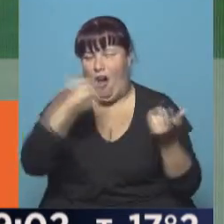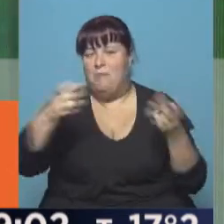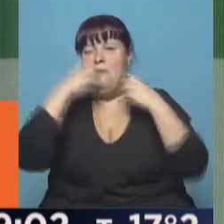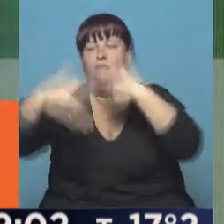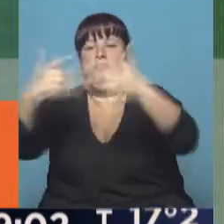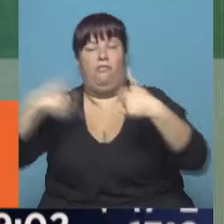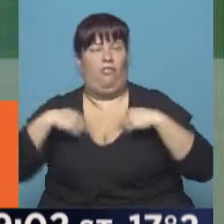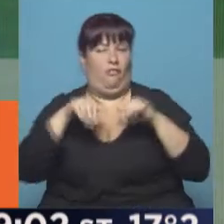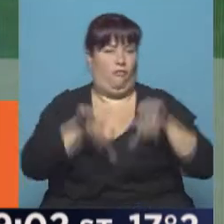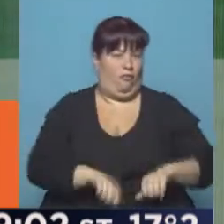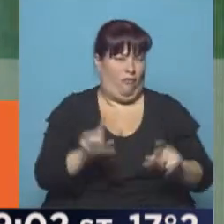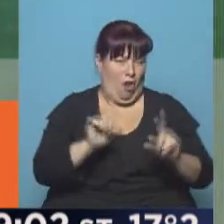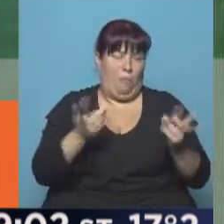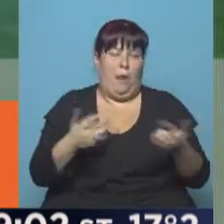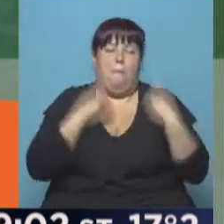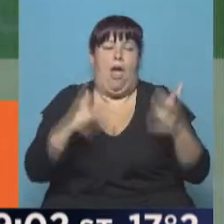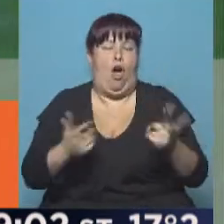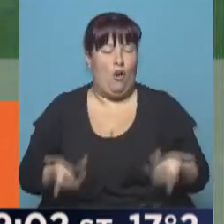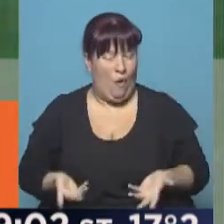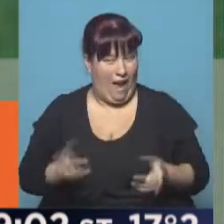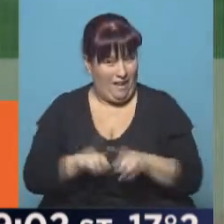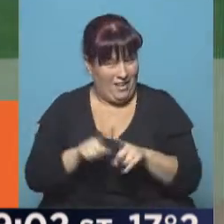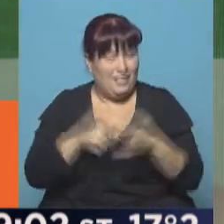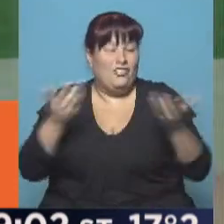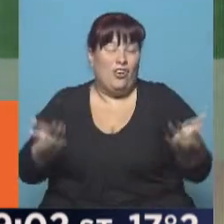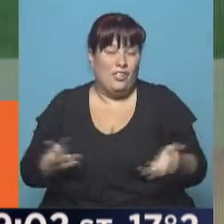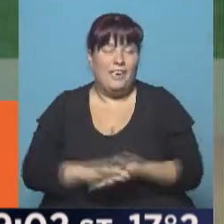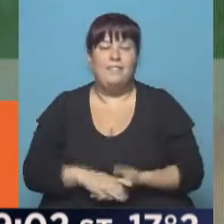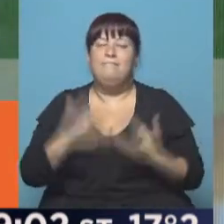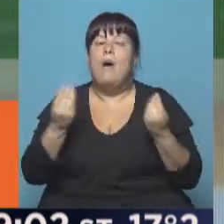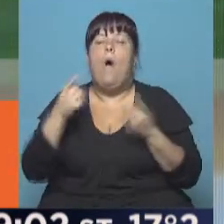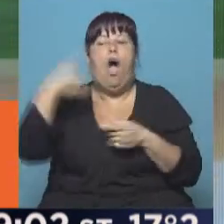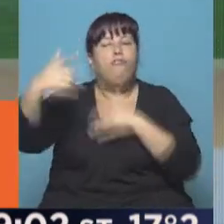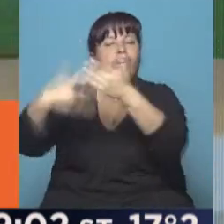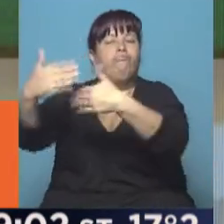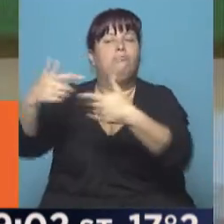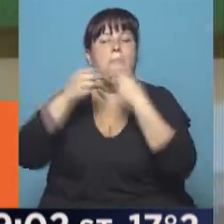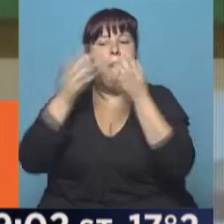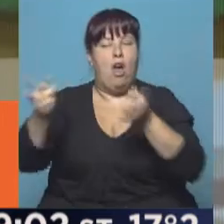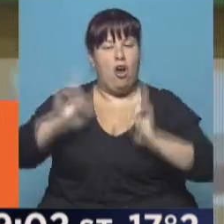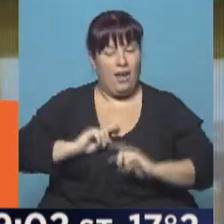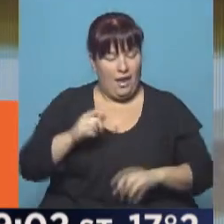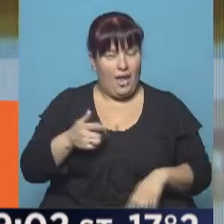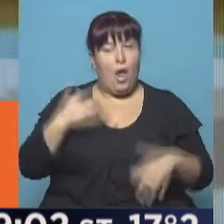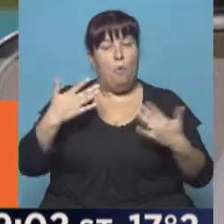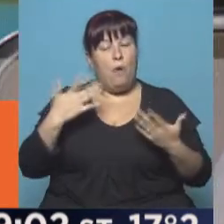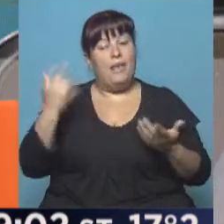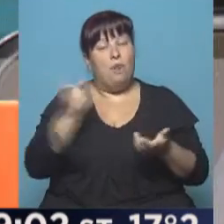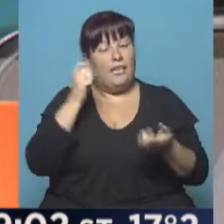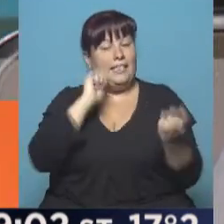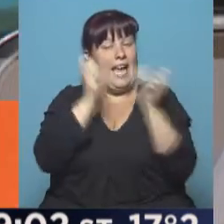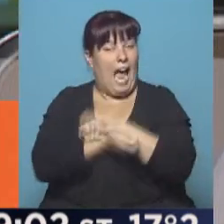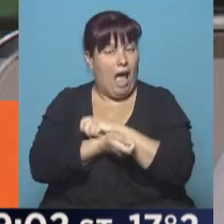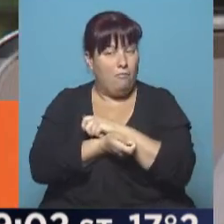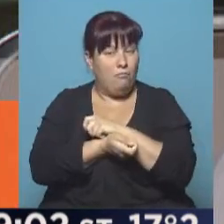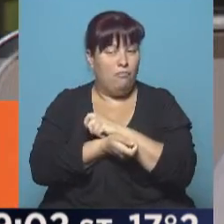mejoraron nosotros no caímos tanto pero no mejoramos nada llegamos no entonces algo hicieron los otros que están mejorando puede ser la clave un cambio